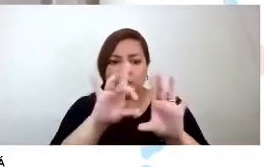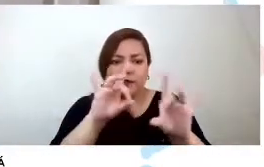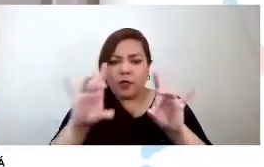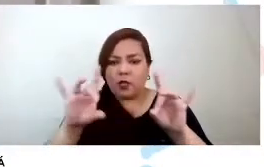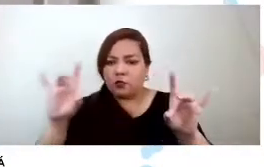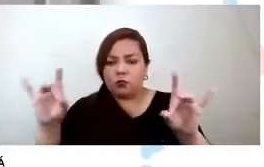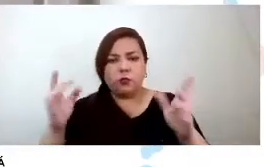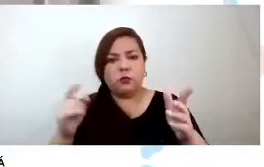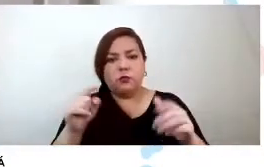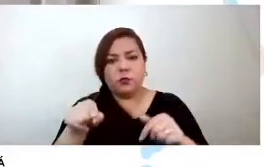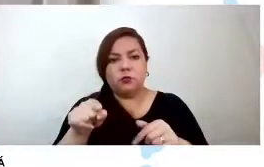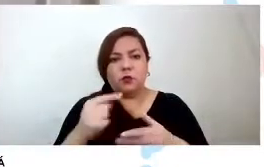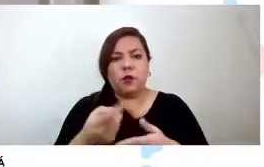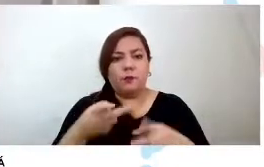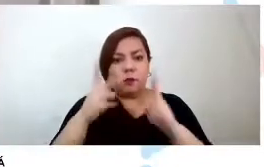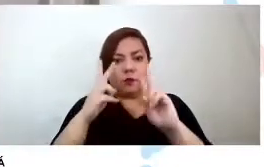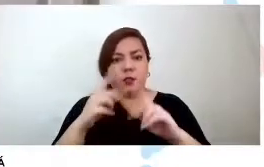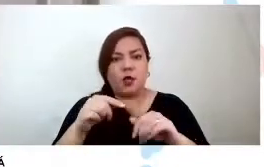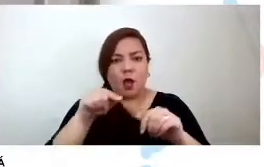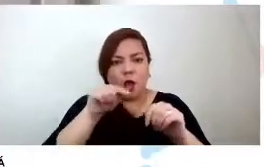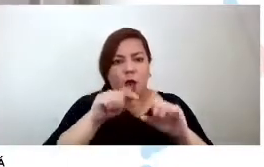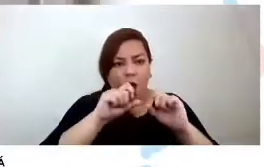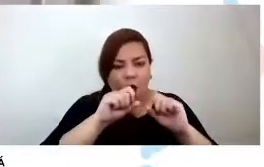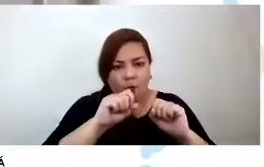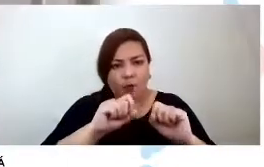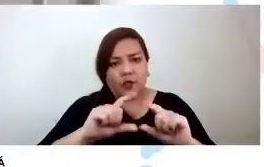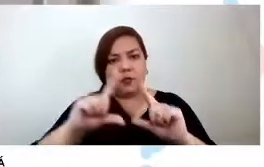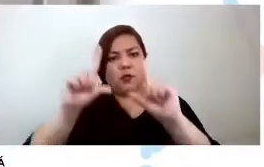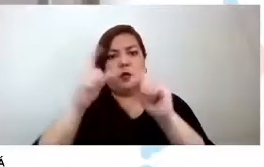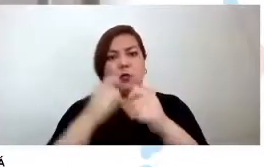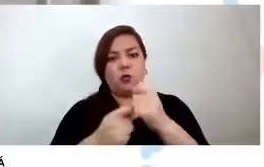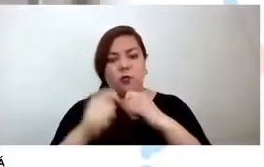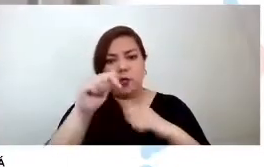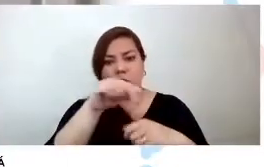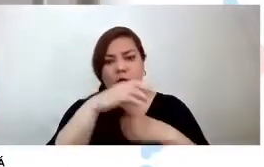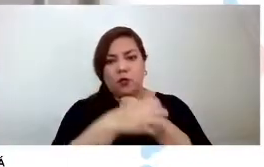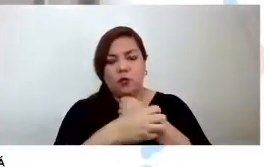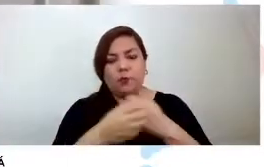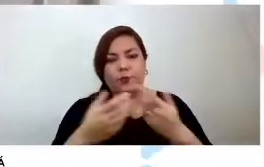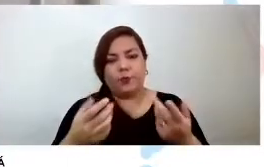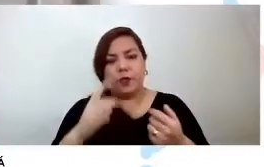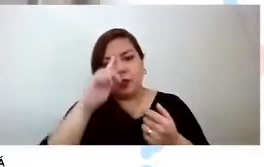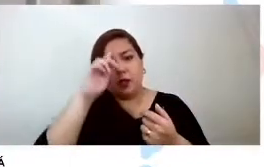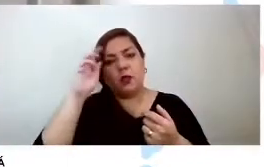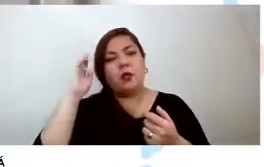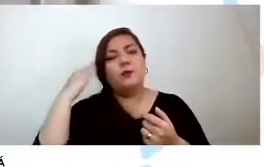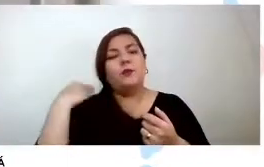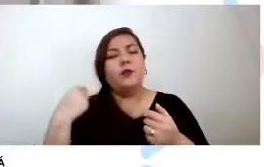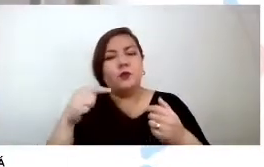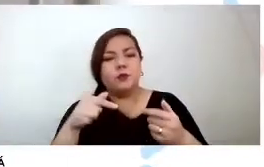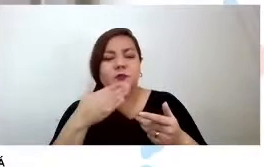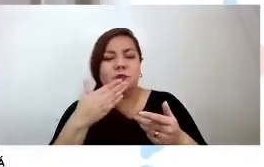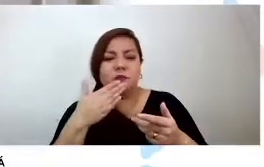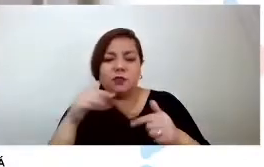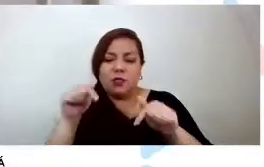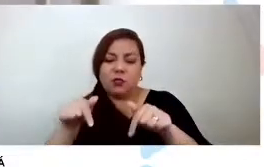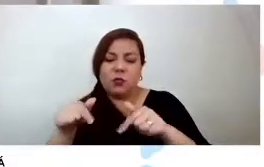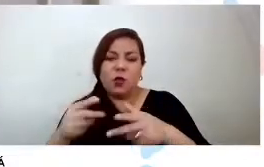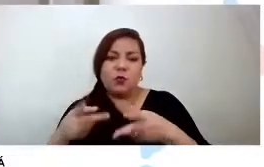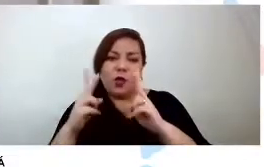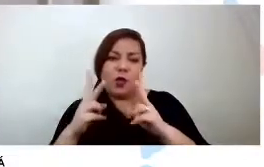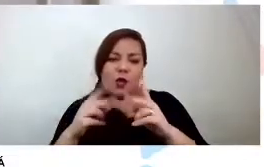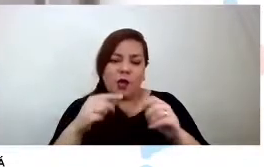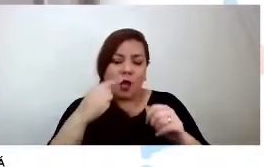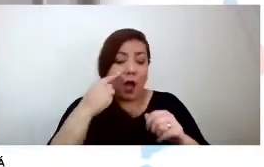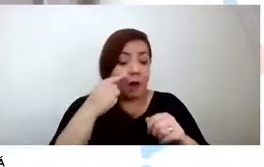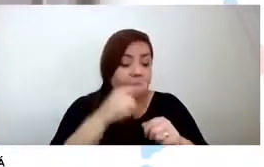definir al menos el género y la especie. La especie es más difícil definirla, pero al menos el género.